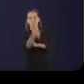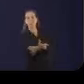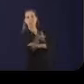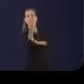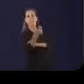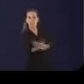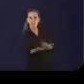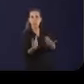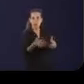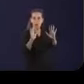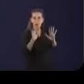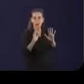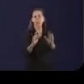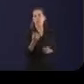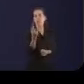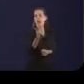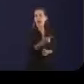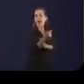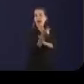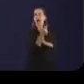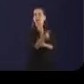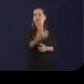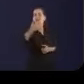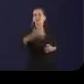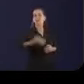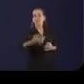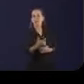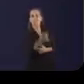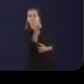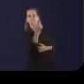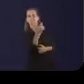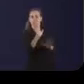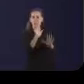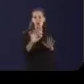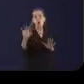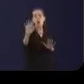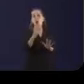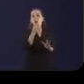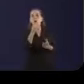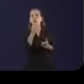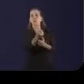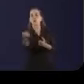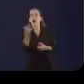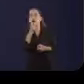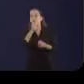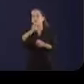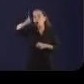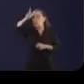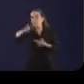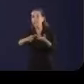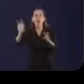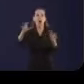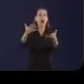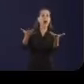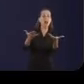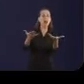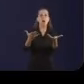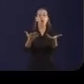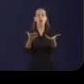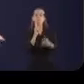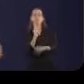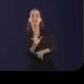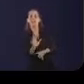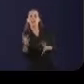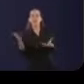determinadas situaciones que se encuentren inferioridad numérica o con civiles en riesgo